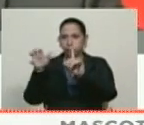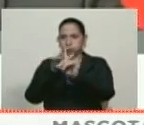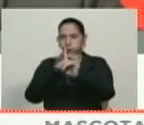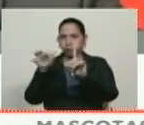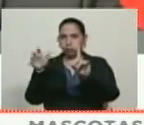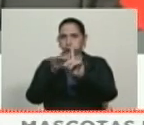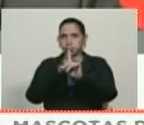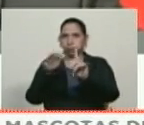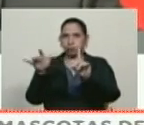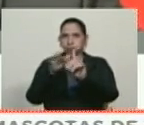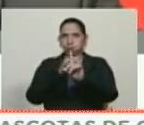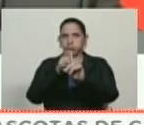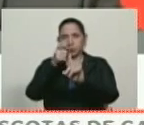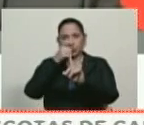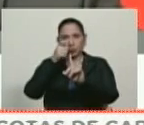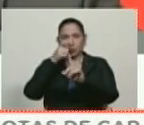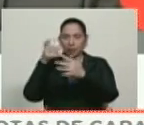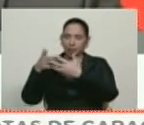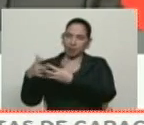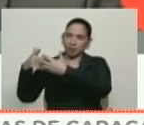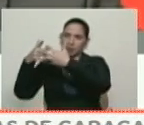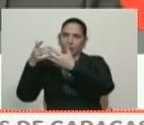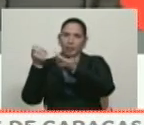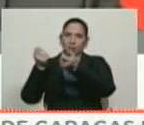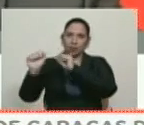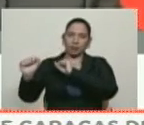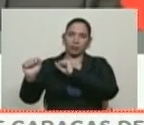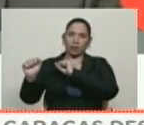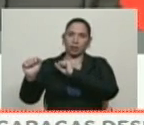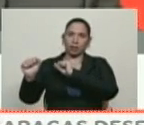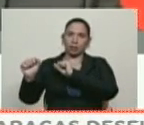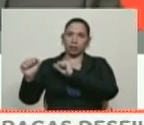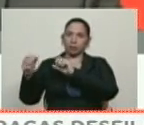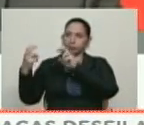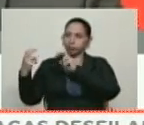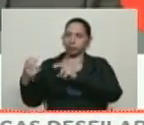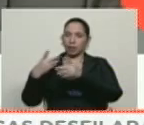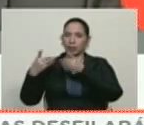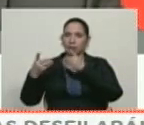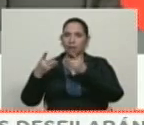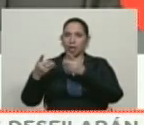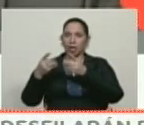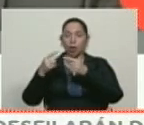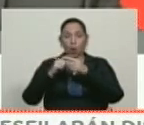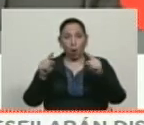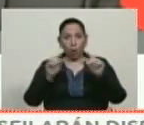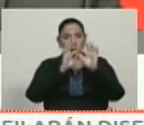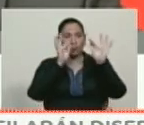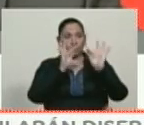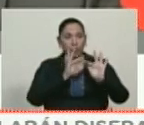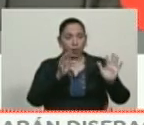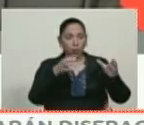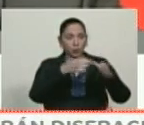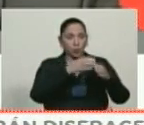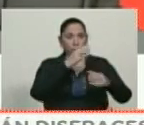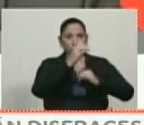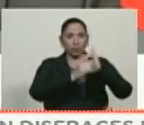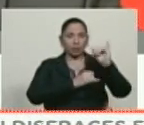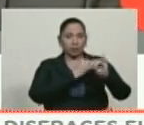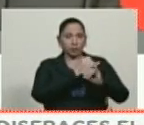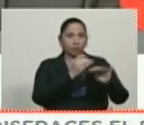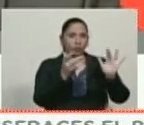bajo la tutela de los Estados Unidos rechazan esta posibilidad. Hay otro mecanismo, o el Grupo Internacional de